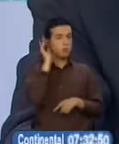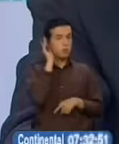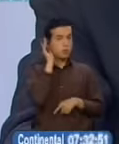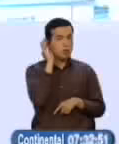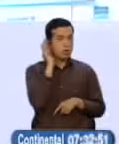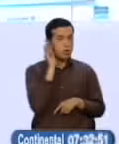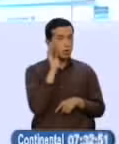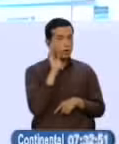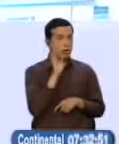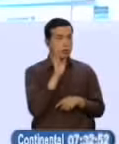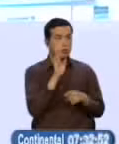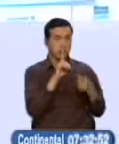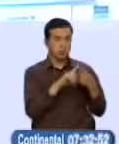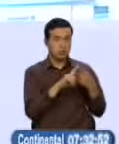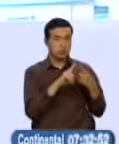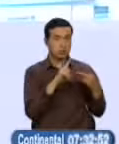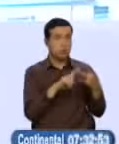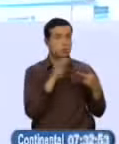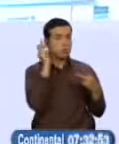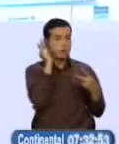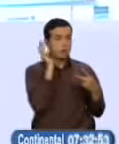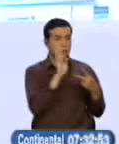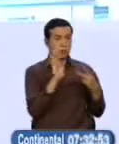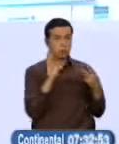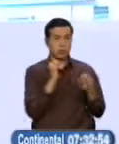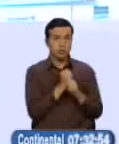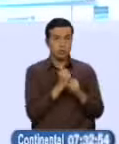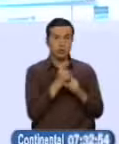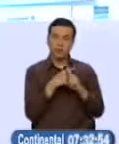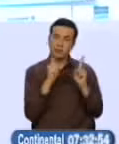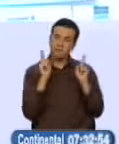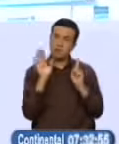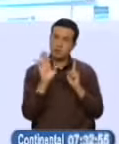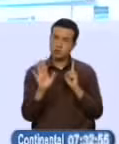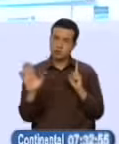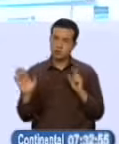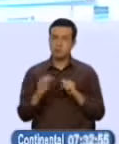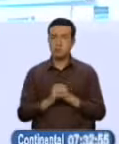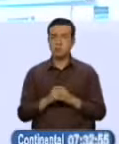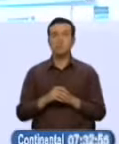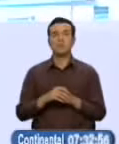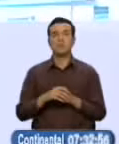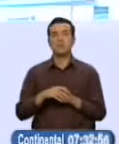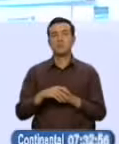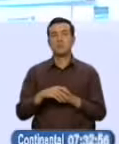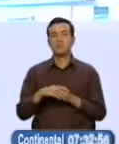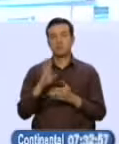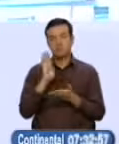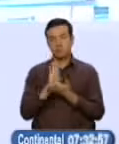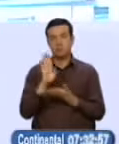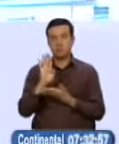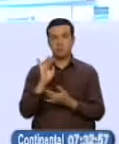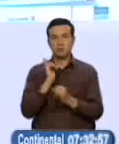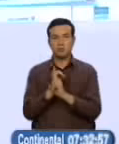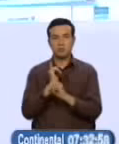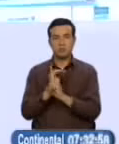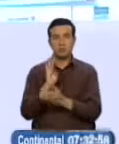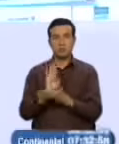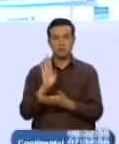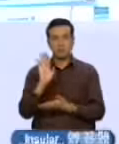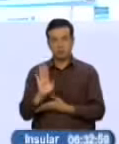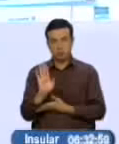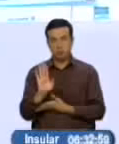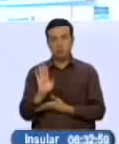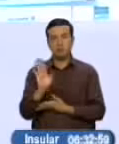No necesariamente. ¿Y para las amas de casa? No necesariamente, porque son condiciones diferentes. Pero el sistema, y ahí el Instituto Ecuatoriano de Seguridad